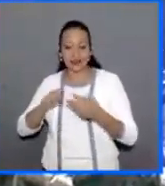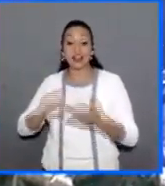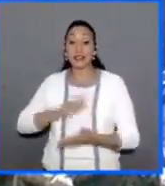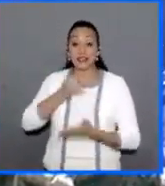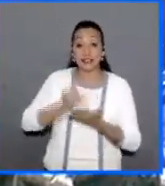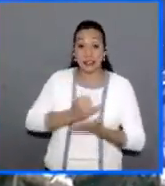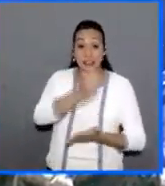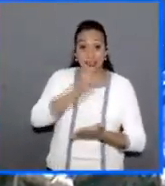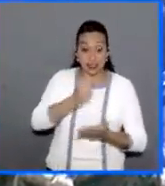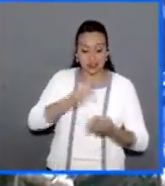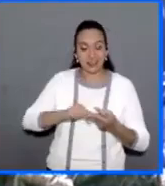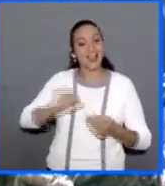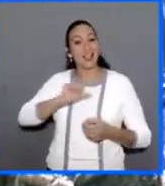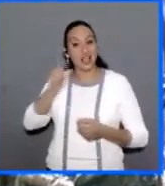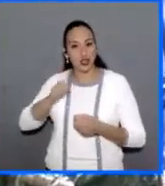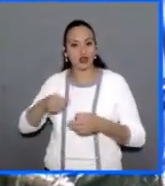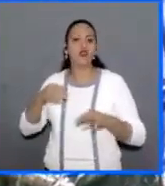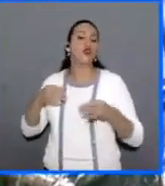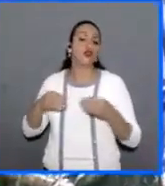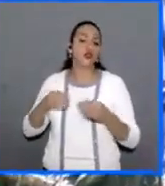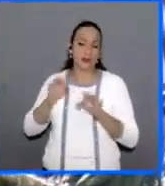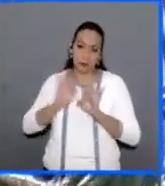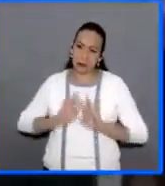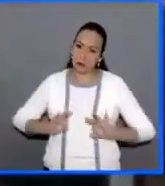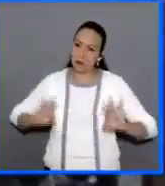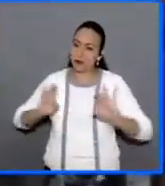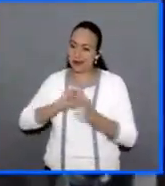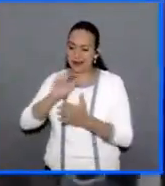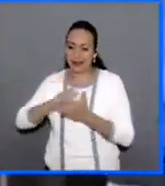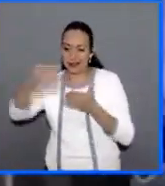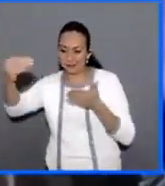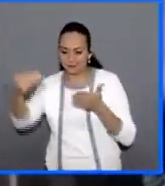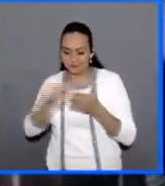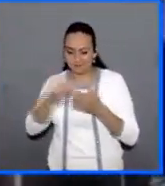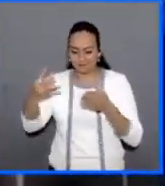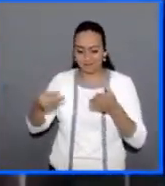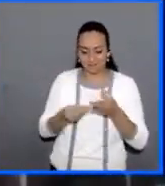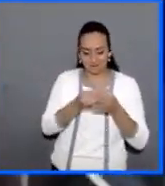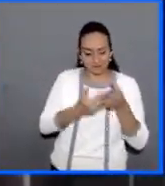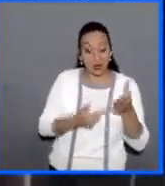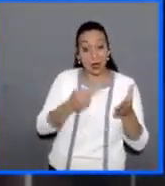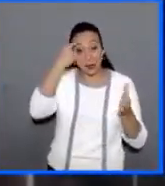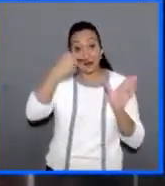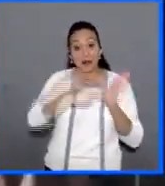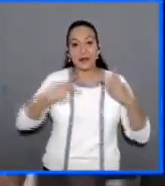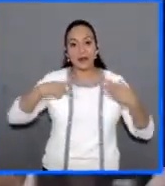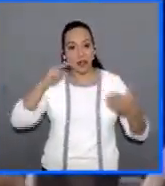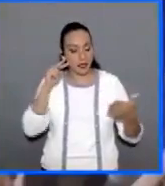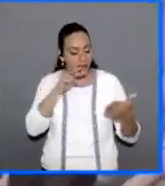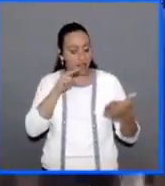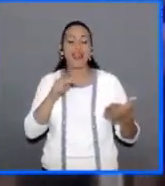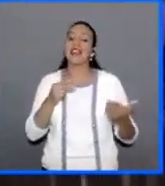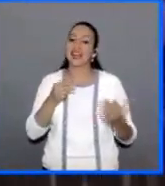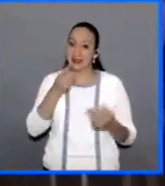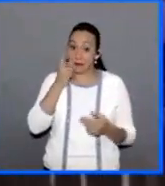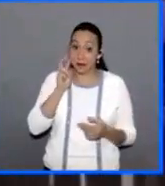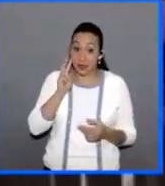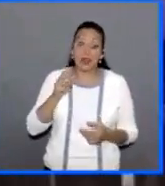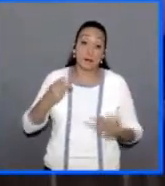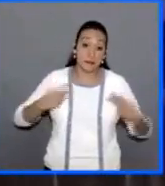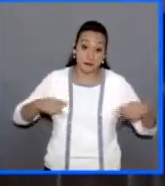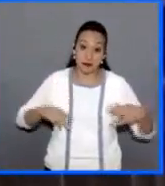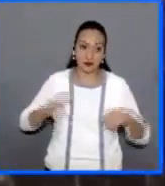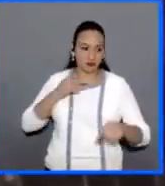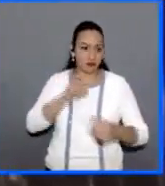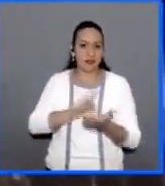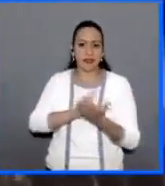documentos de derechos humanos que permite orientar en la defensa de los derechos de las personas migrantes que llegan a nuestro país. Además,